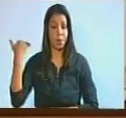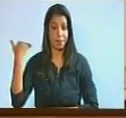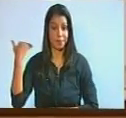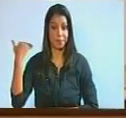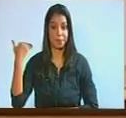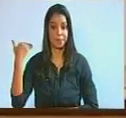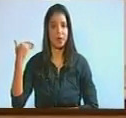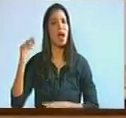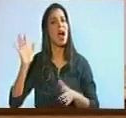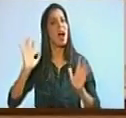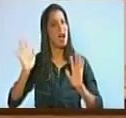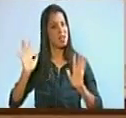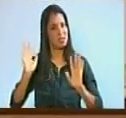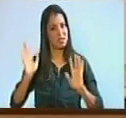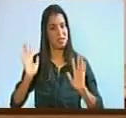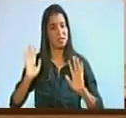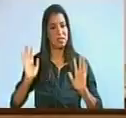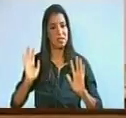ya